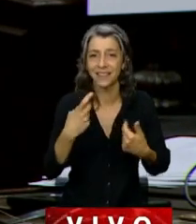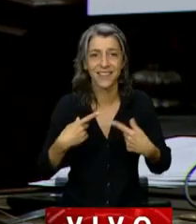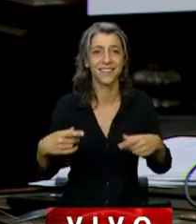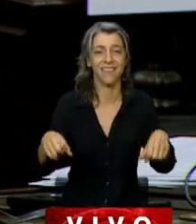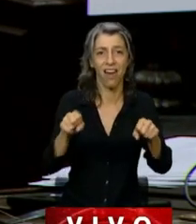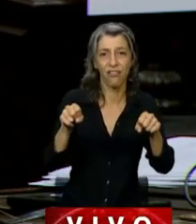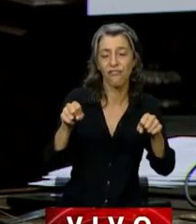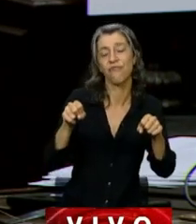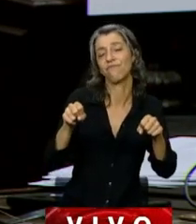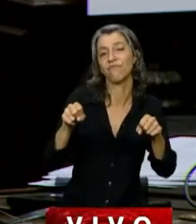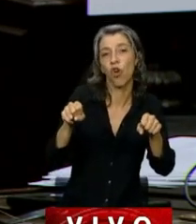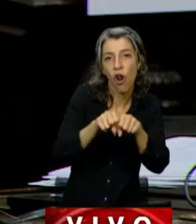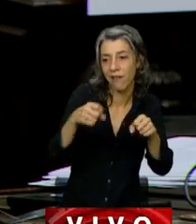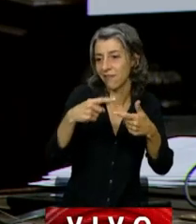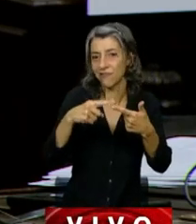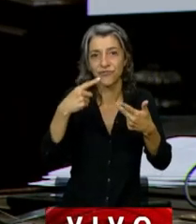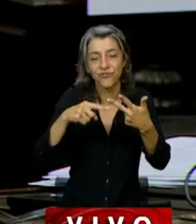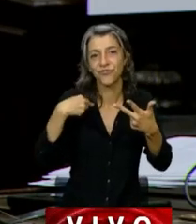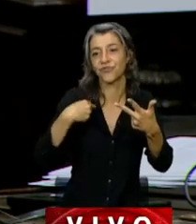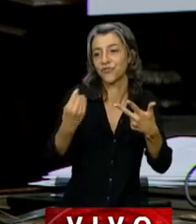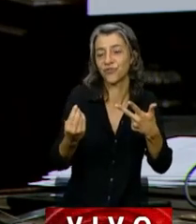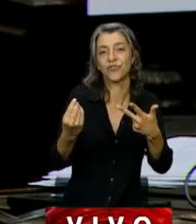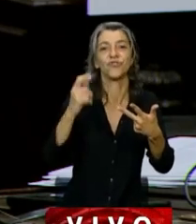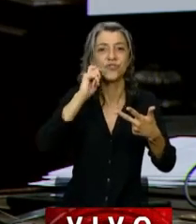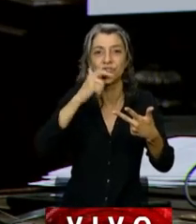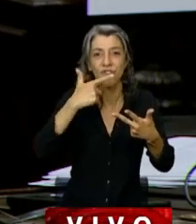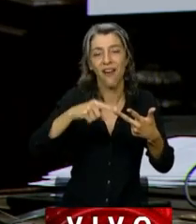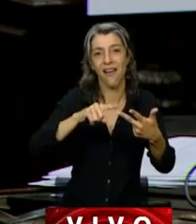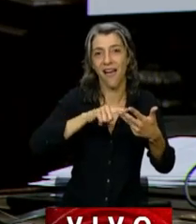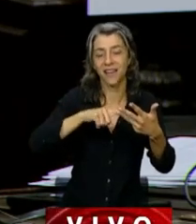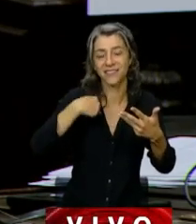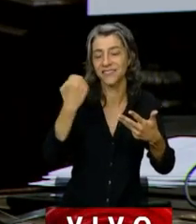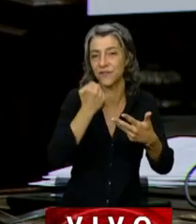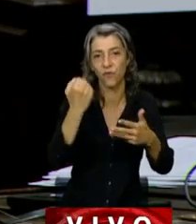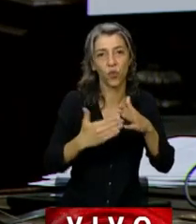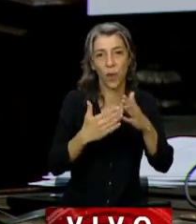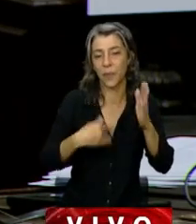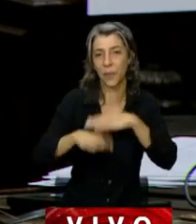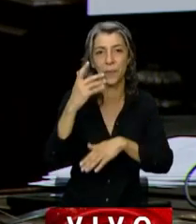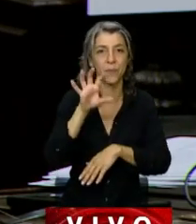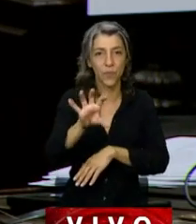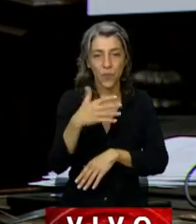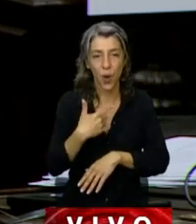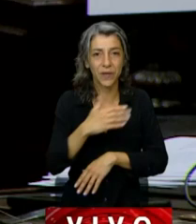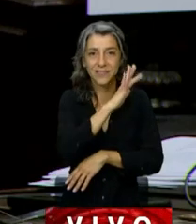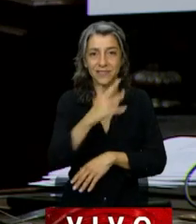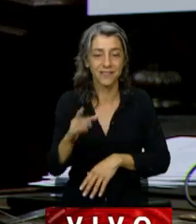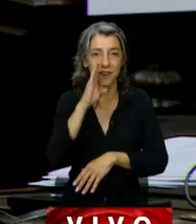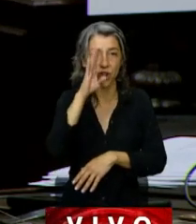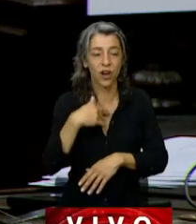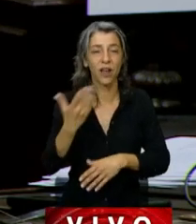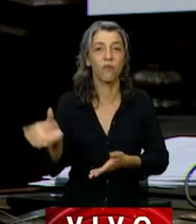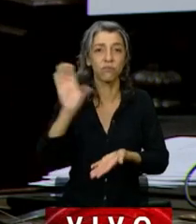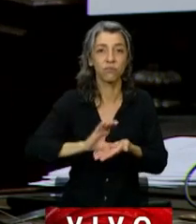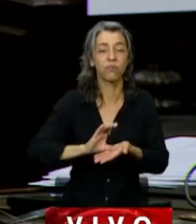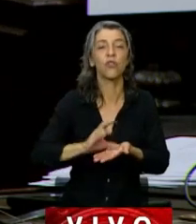saneamiento, y en particular para nuestra provincia, para Río Negro, se incluyen en este presupuesto obras por